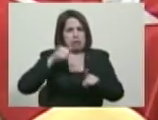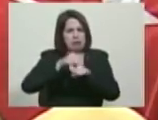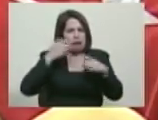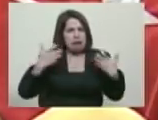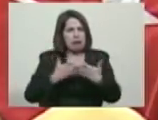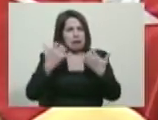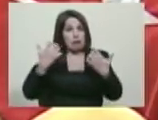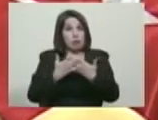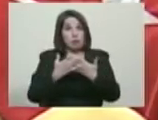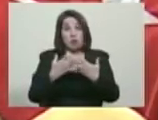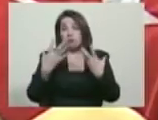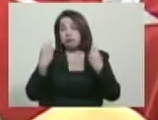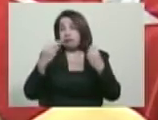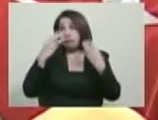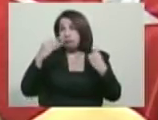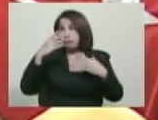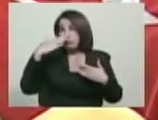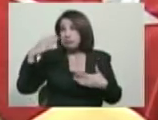vencedor de mil guerras y batallas.